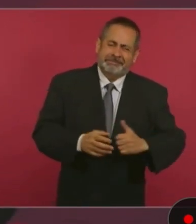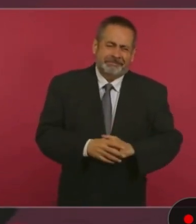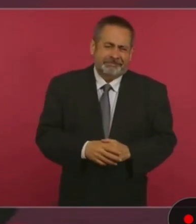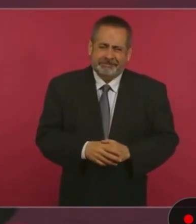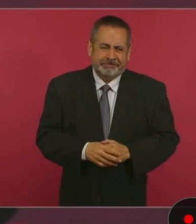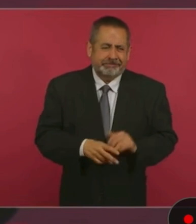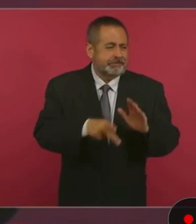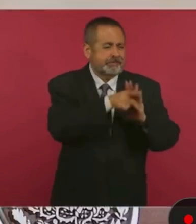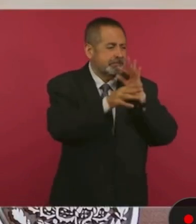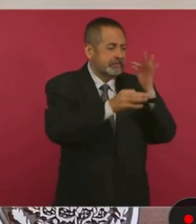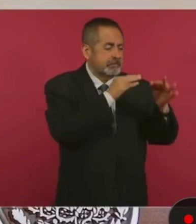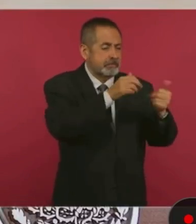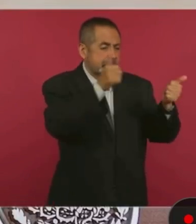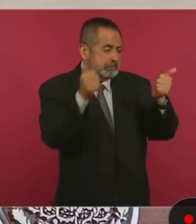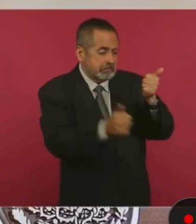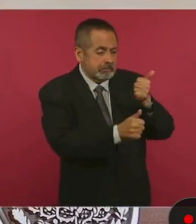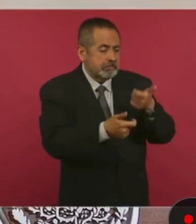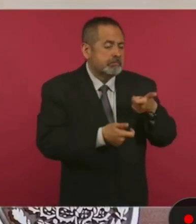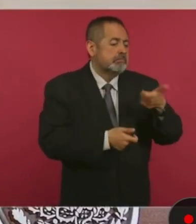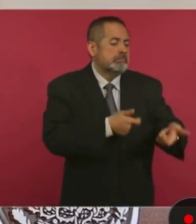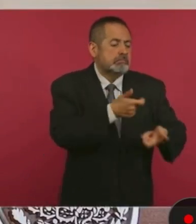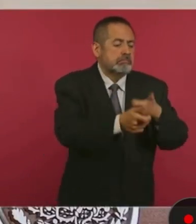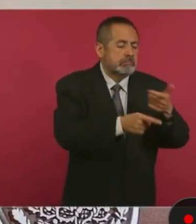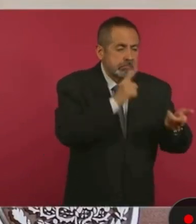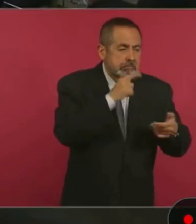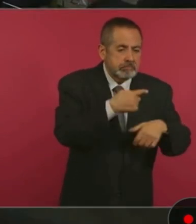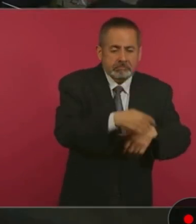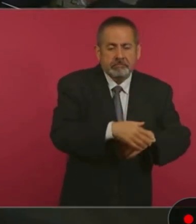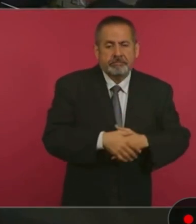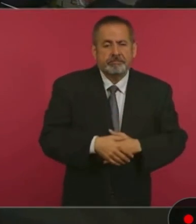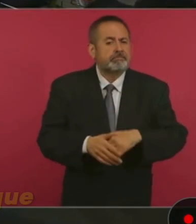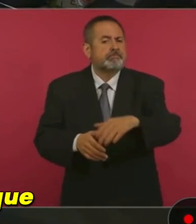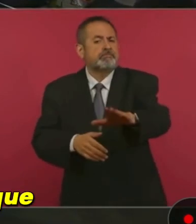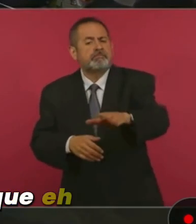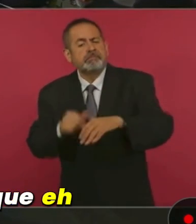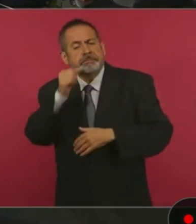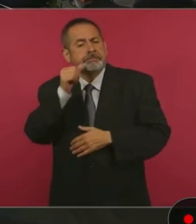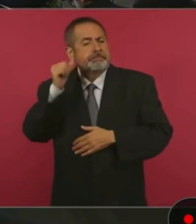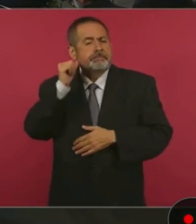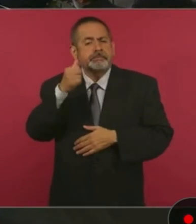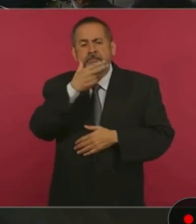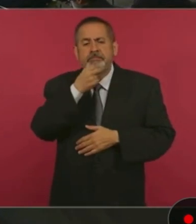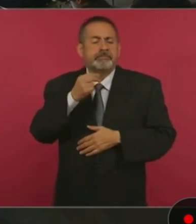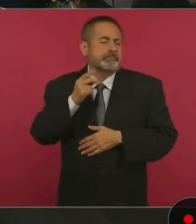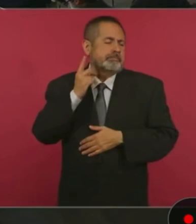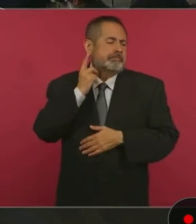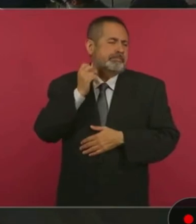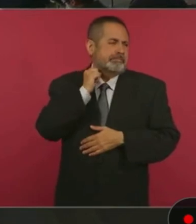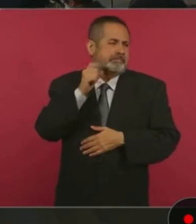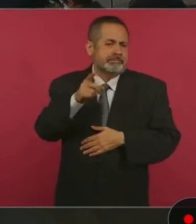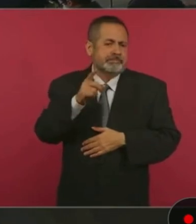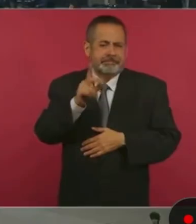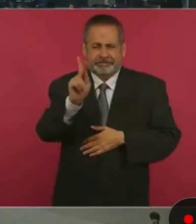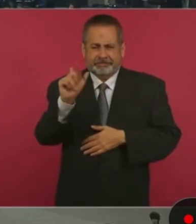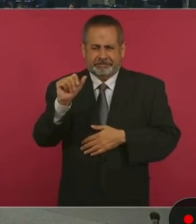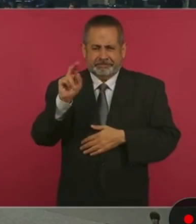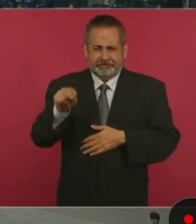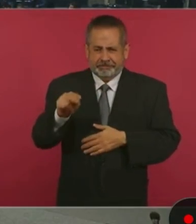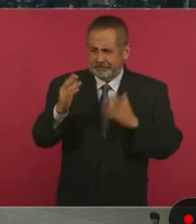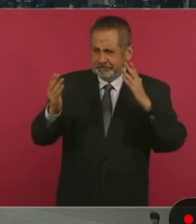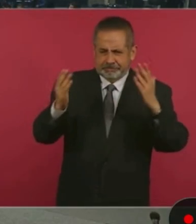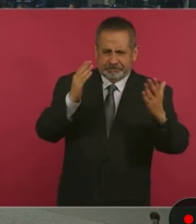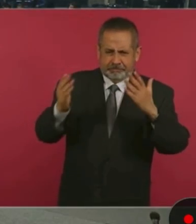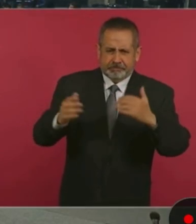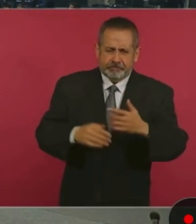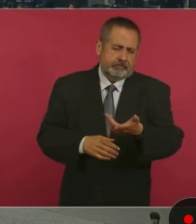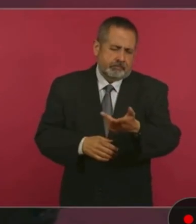la prensa vendida o alquilada. Ayer un legislador panista justo hablaba de que precisamente esta comparación, ¿no? Pues por eso, tema de los